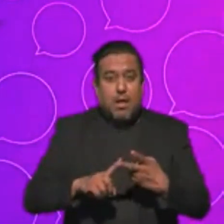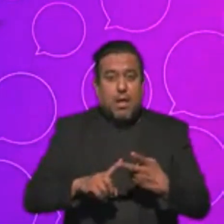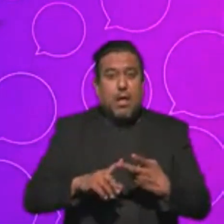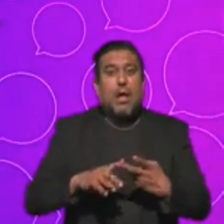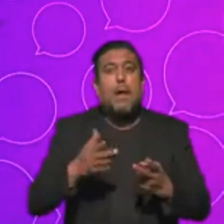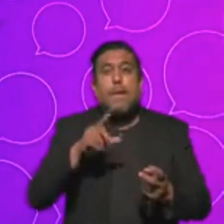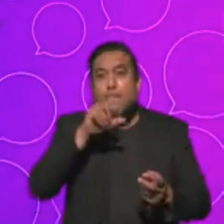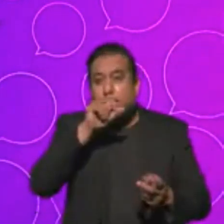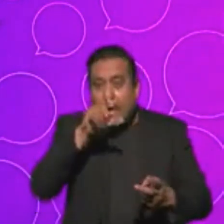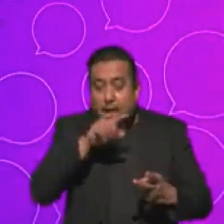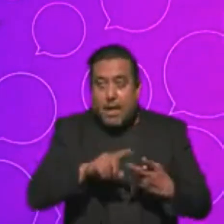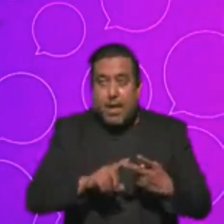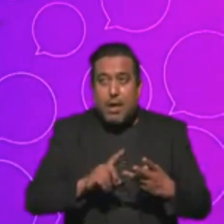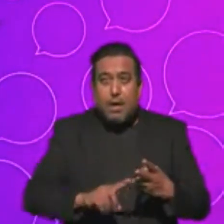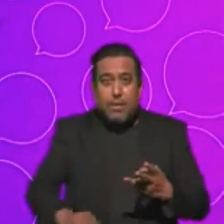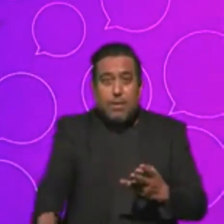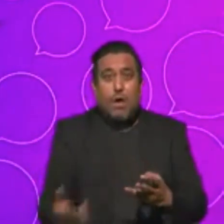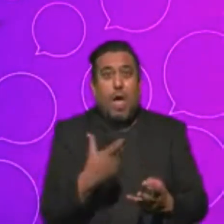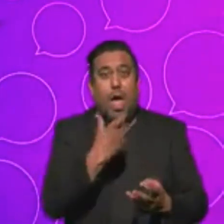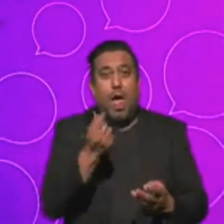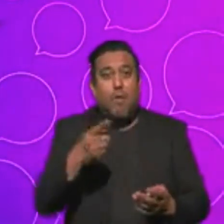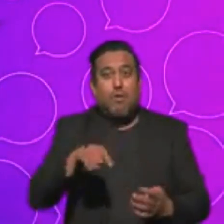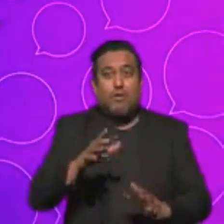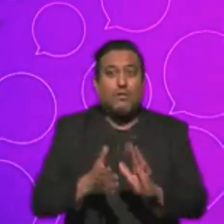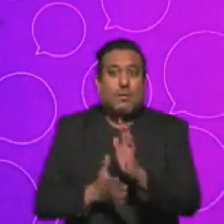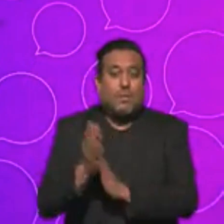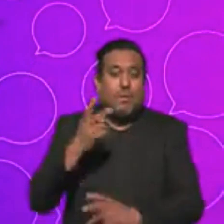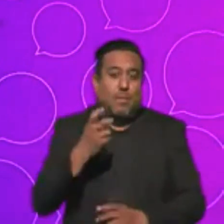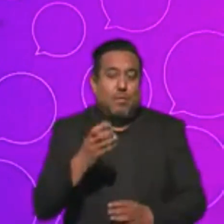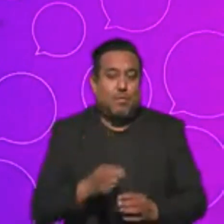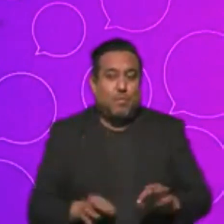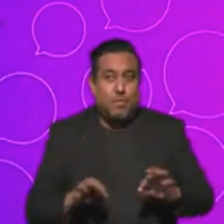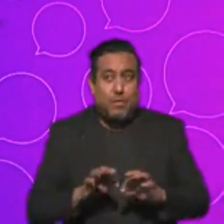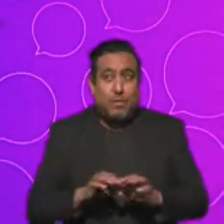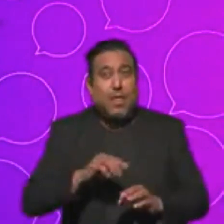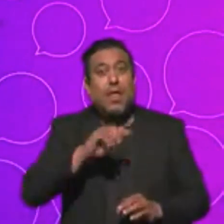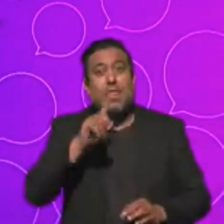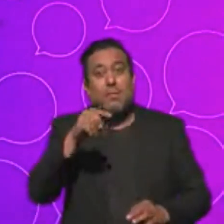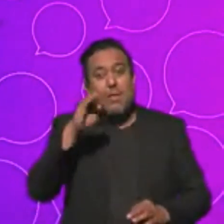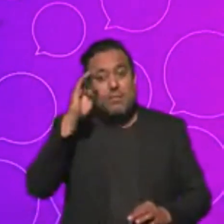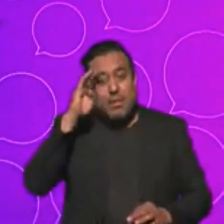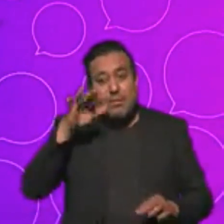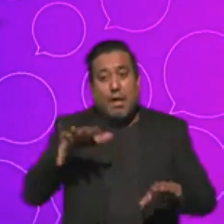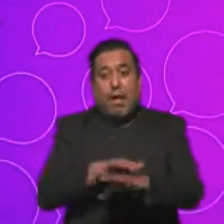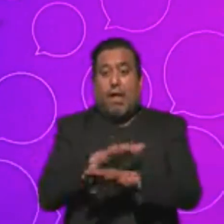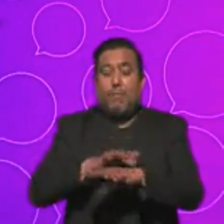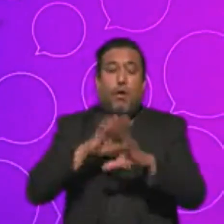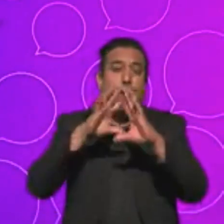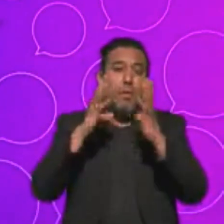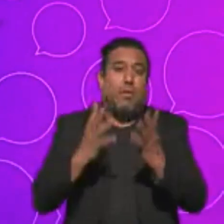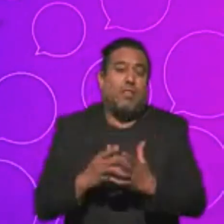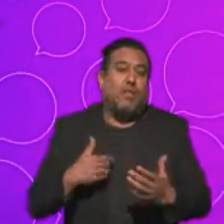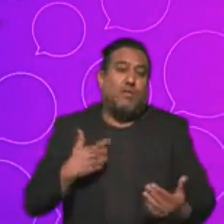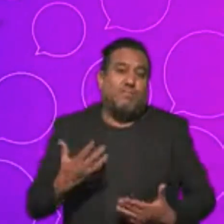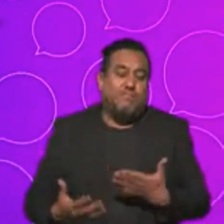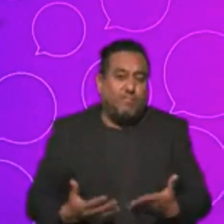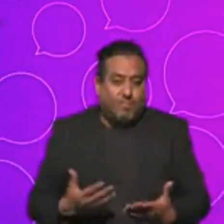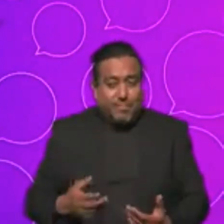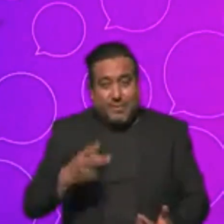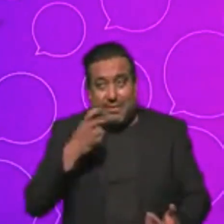no y todo por eso luego hay problemas de migración todo esto entonces luego nos quejamos del tema del cambio climático Pero bueno